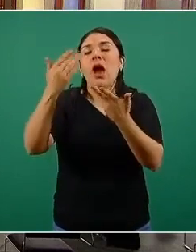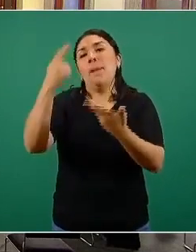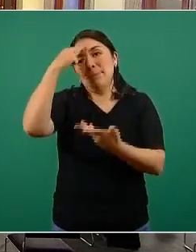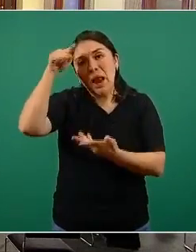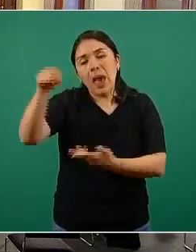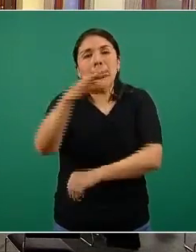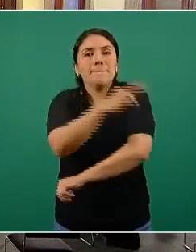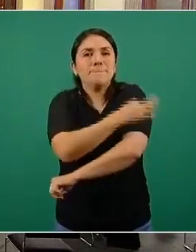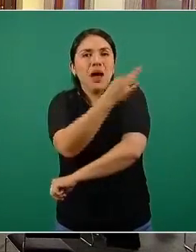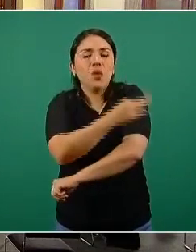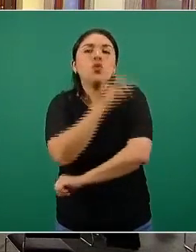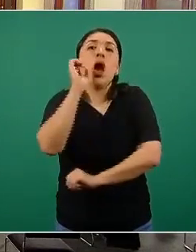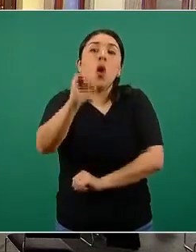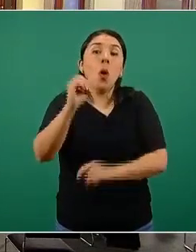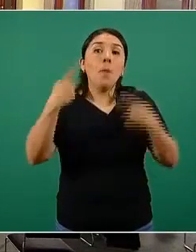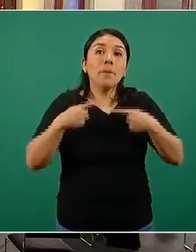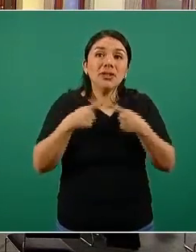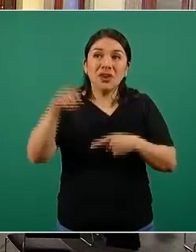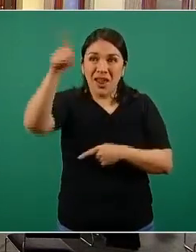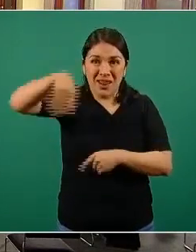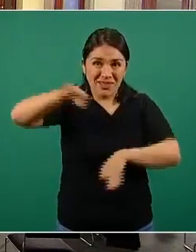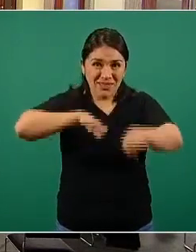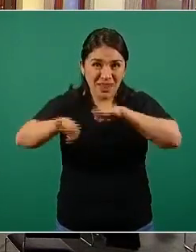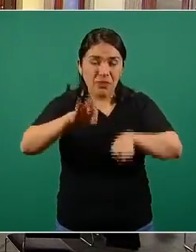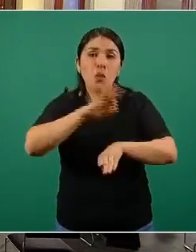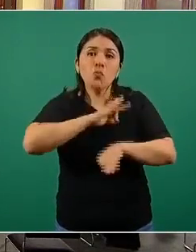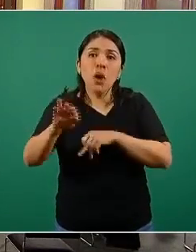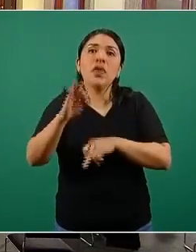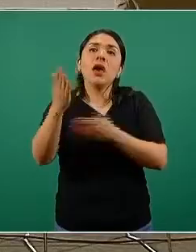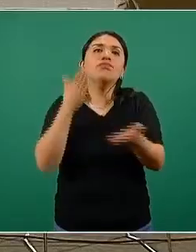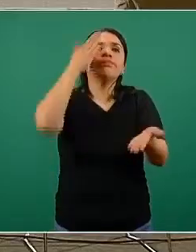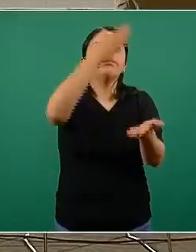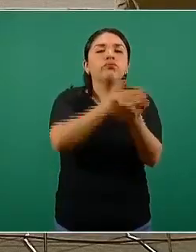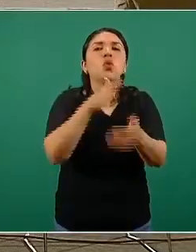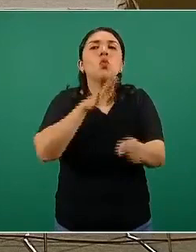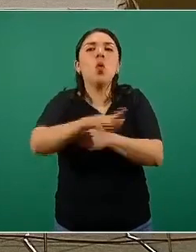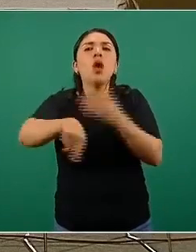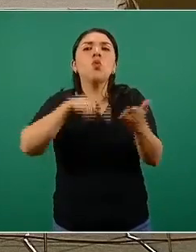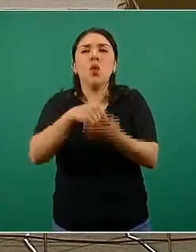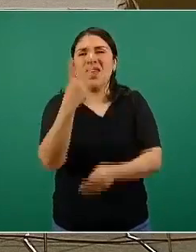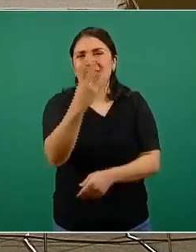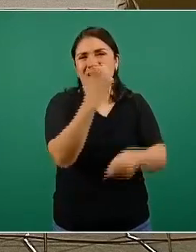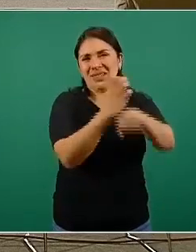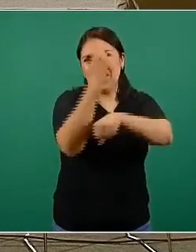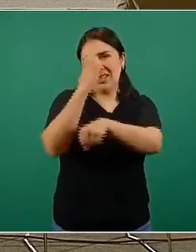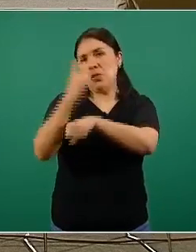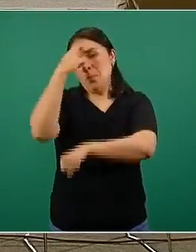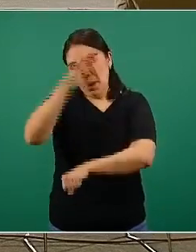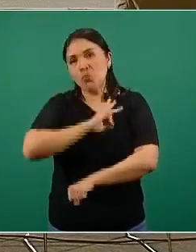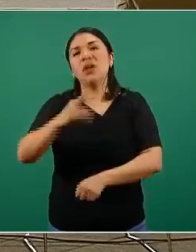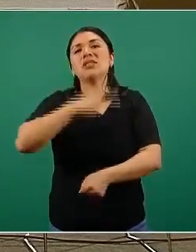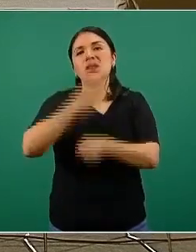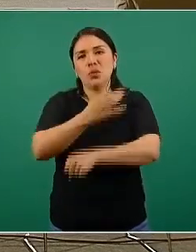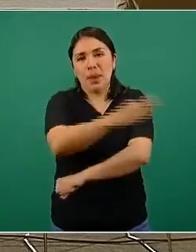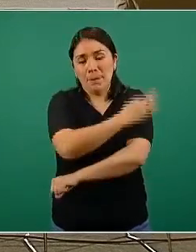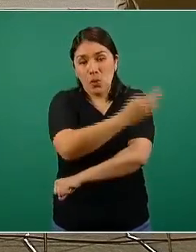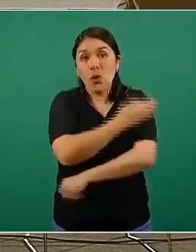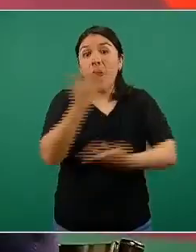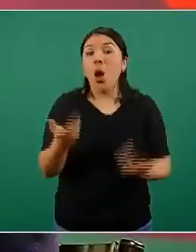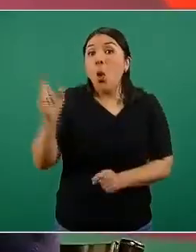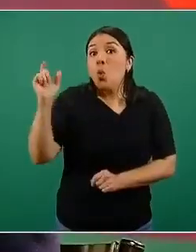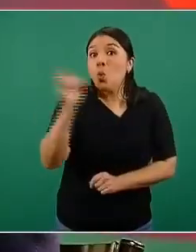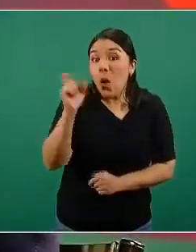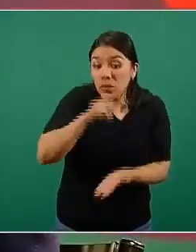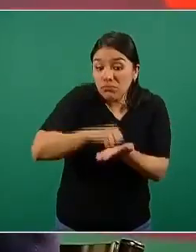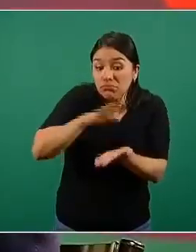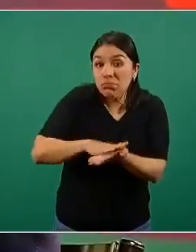que el personal de salud se desplace ya sea a cualquiera de los 3 sitios en donde se están aplicando. Entonces, ¿cuándo se van a aplicar?